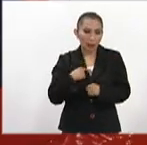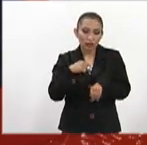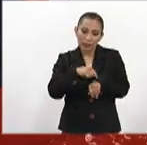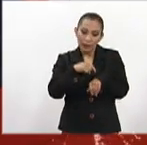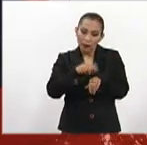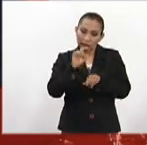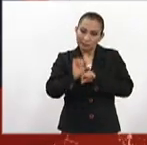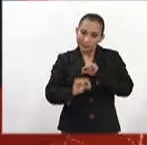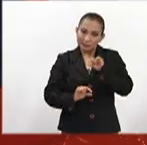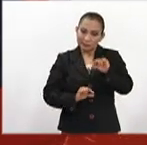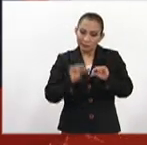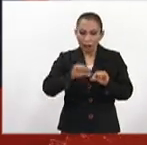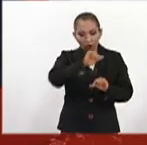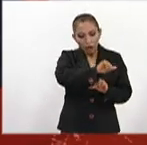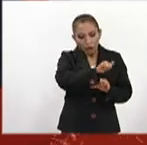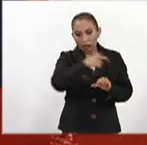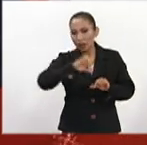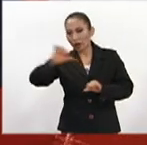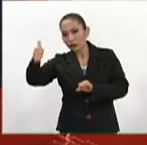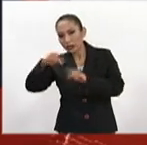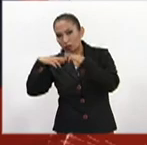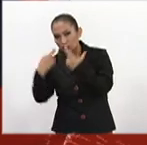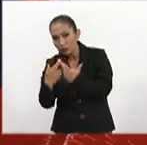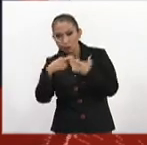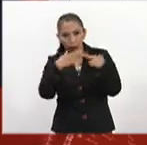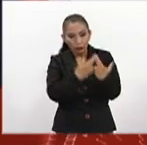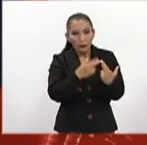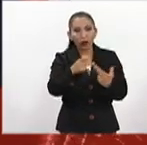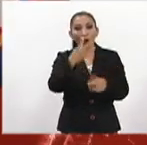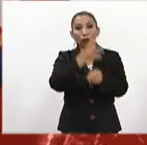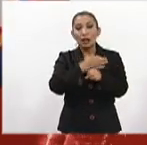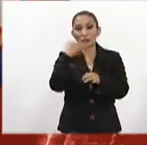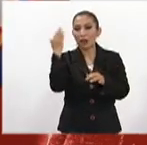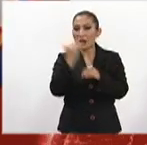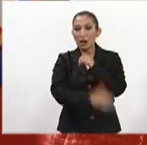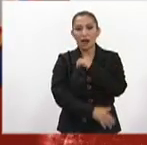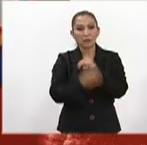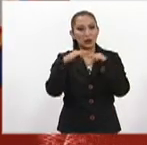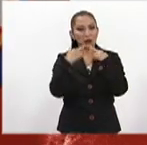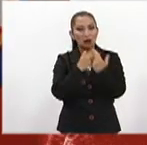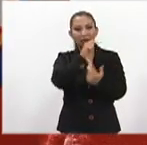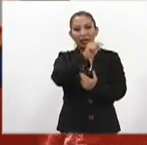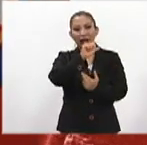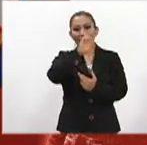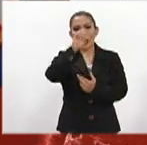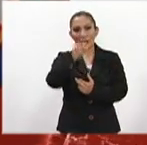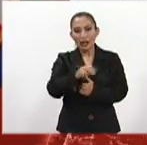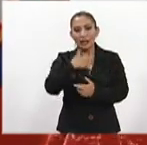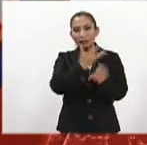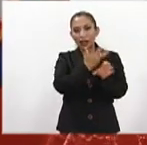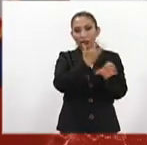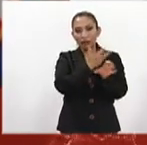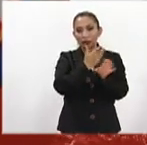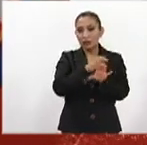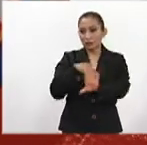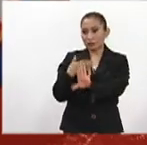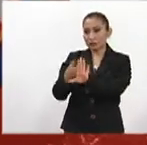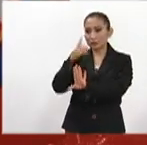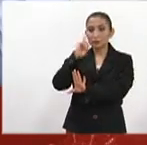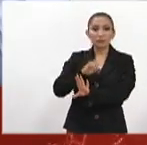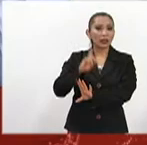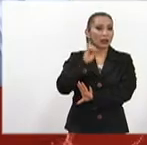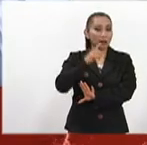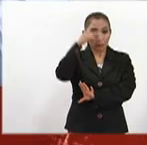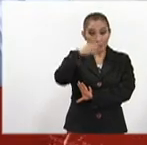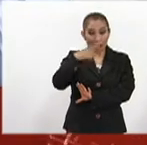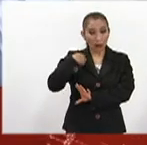tiempo entre esta y la siguiente ronda. Termina la cuarta ronda de renegociaciones del Telecán. Estados Unidos acusa a México y Canadá